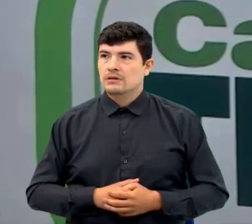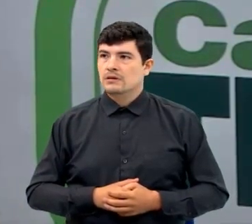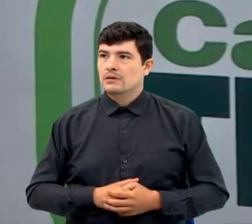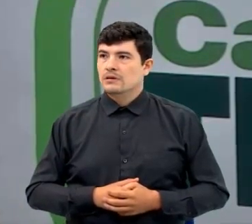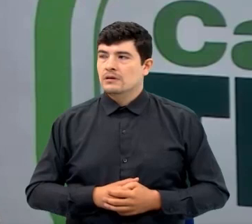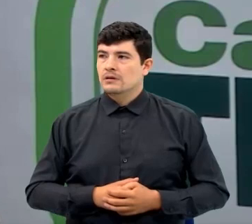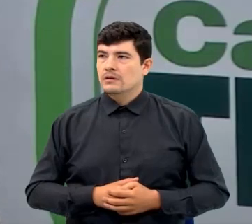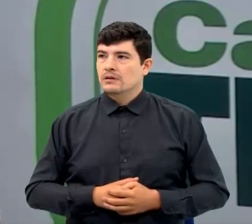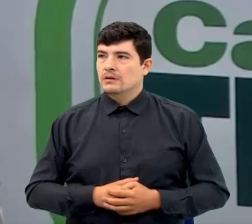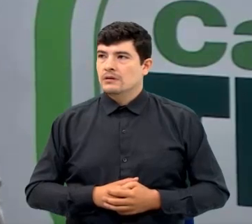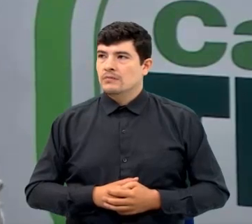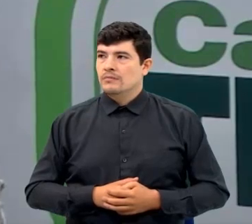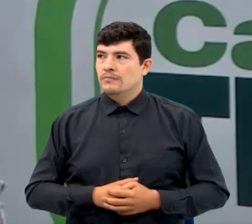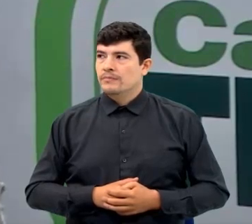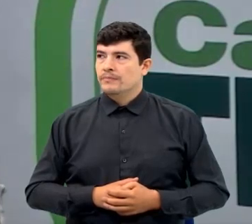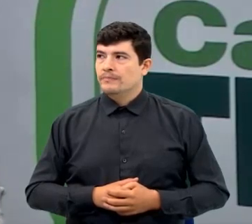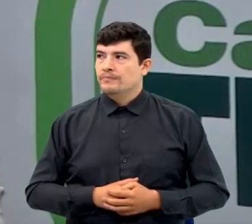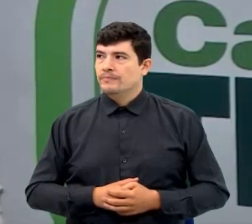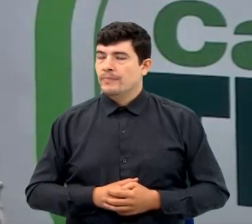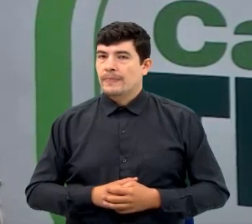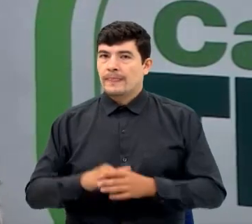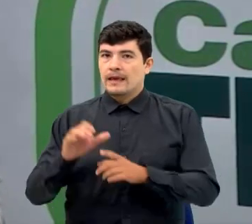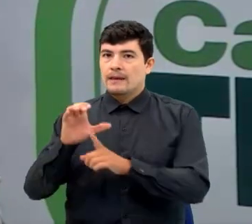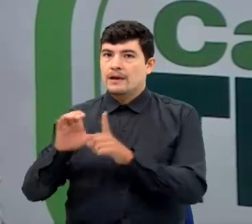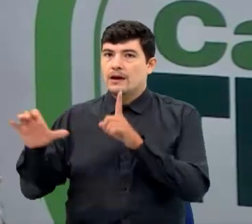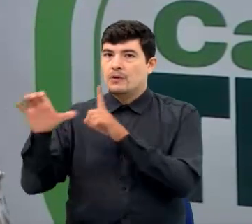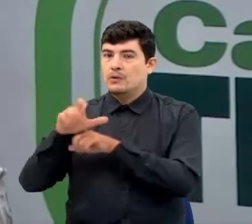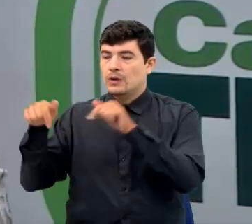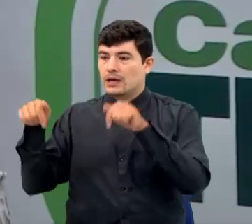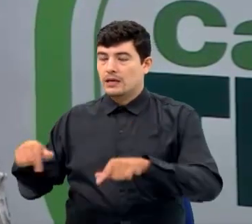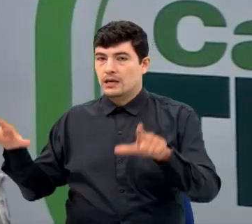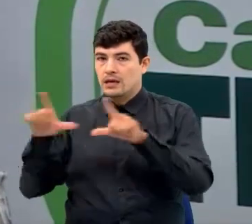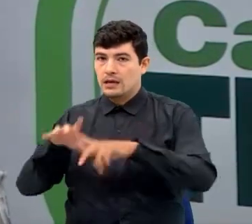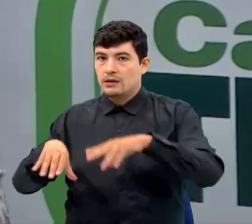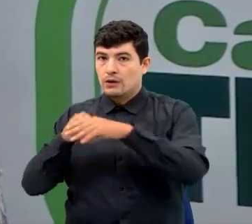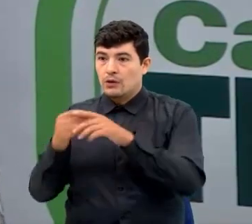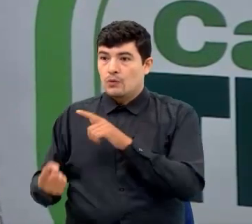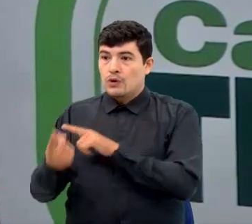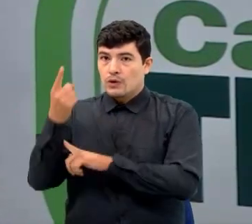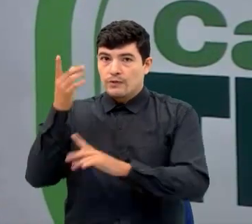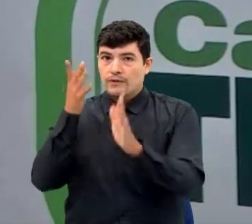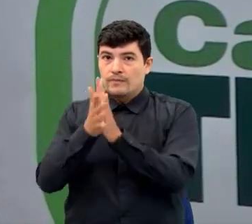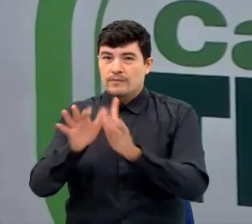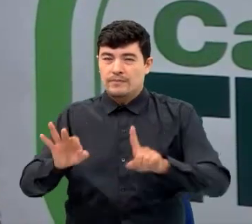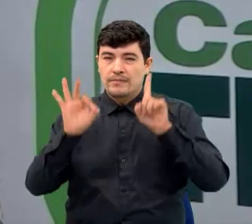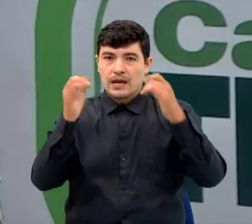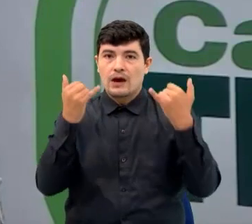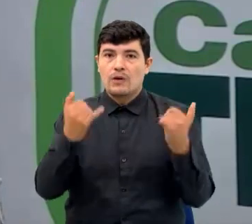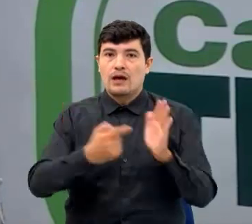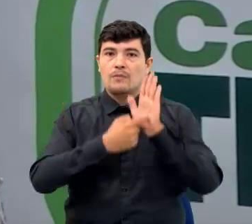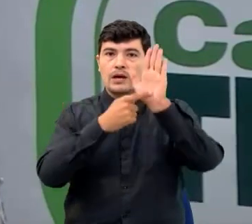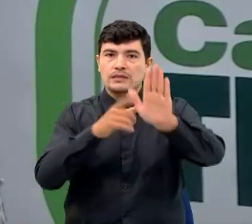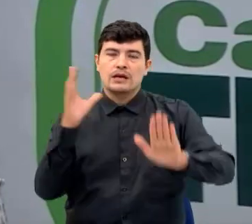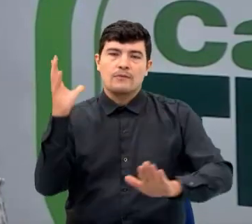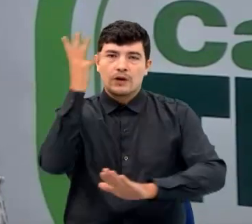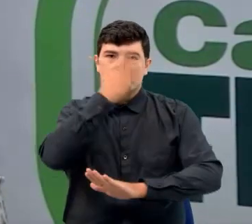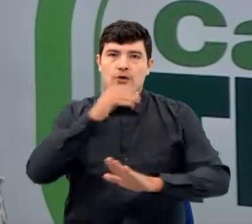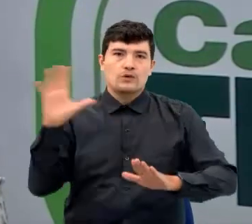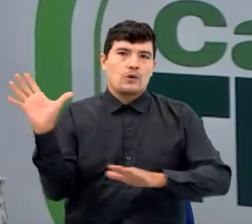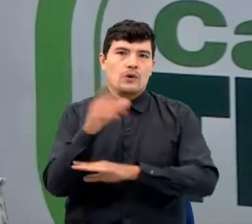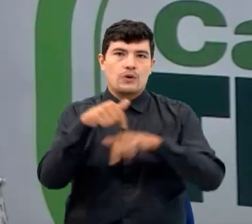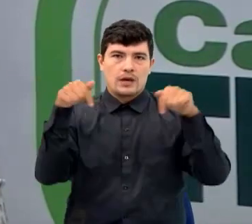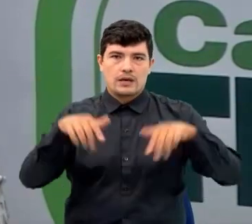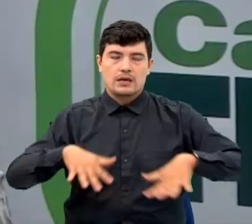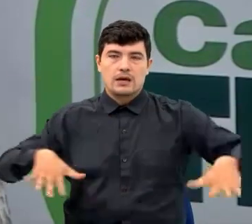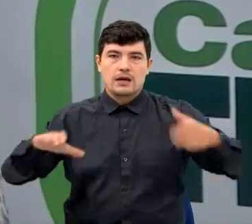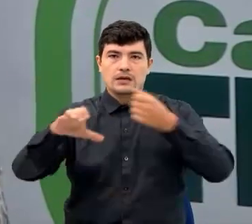en contenido, no solamente para la cultural, sino para Canal TRO, porque vamos a mostrarles todo lo bonito que tiene acá Bucaramanga en